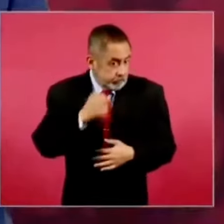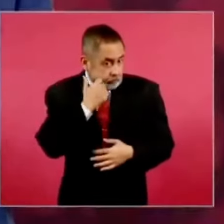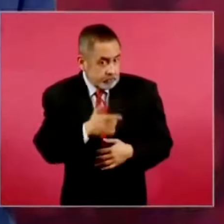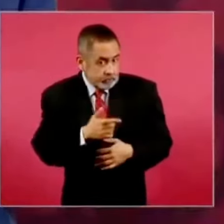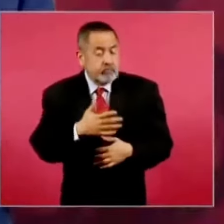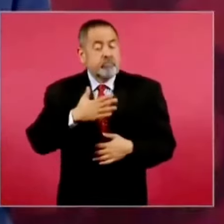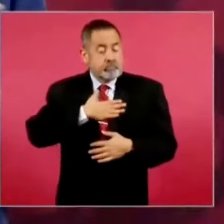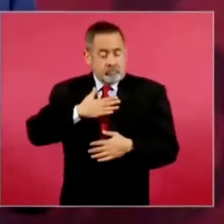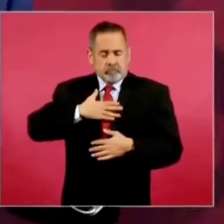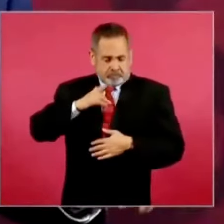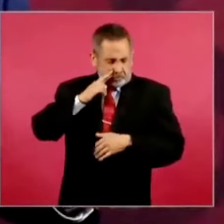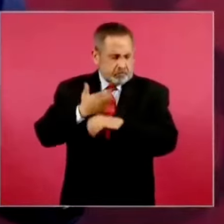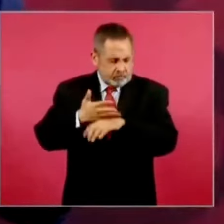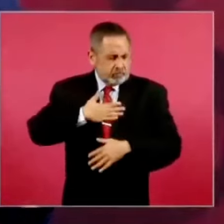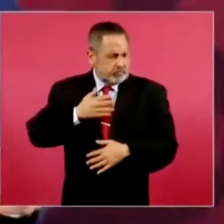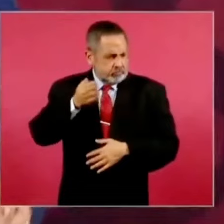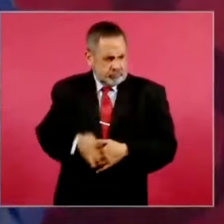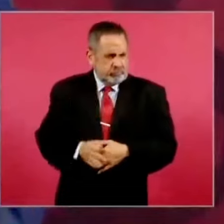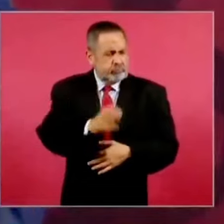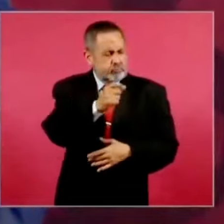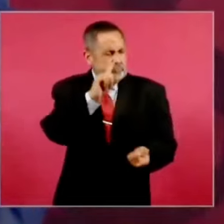a asumir eso